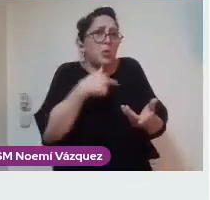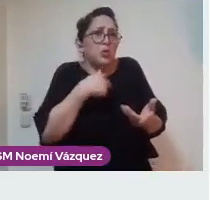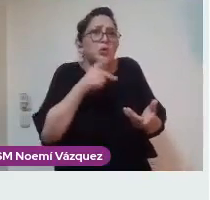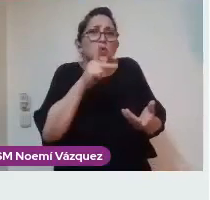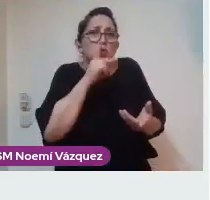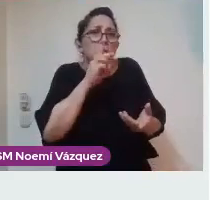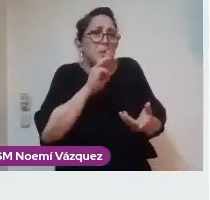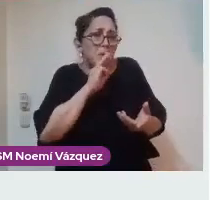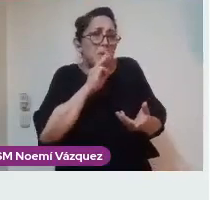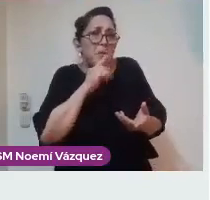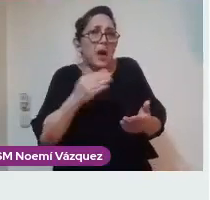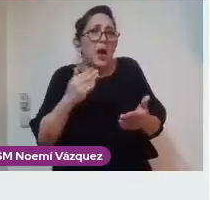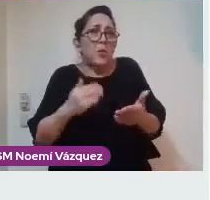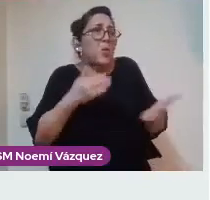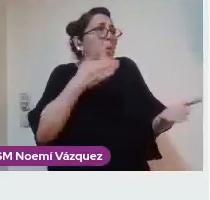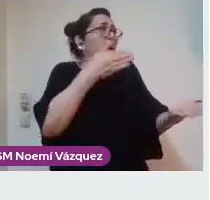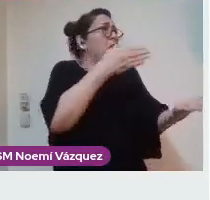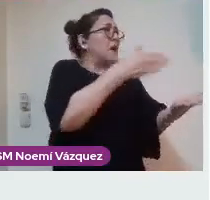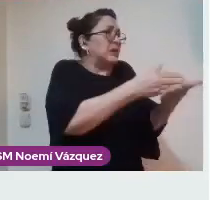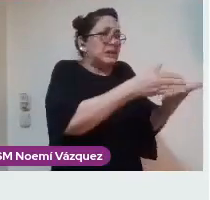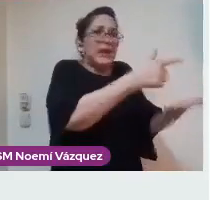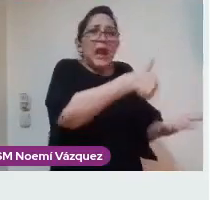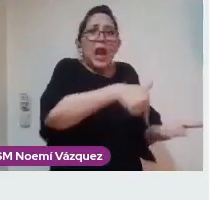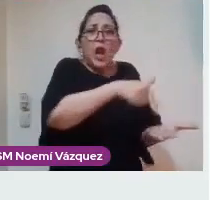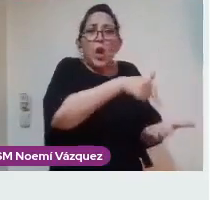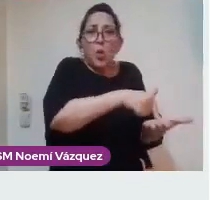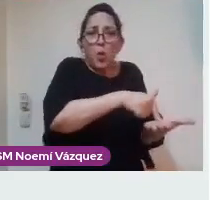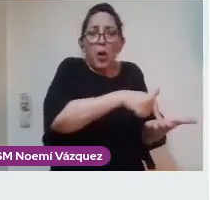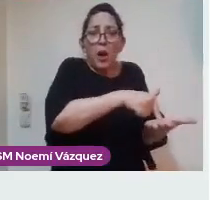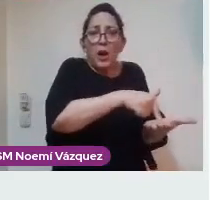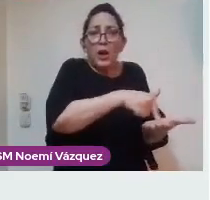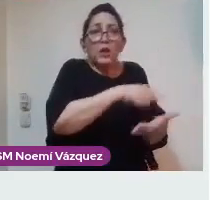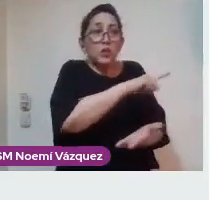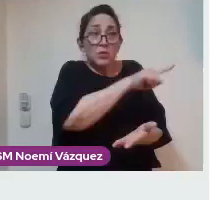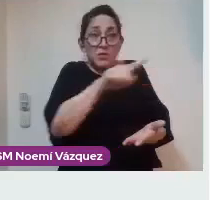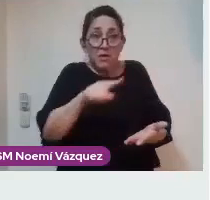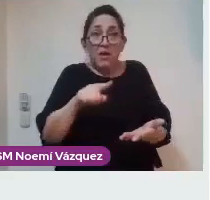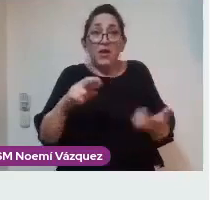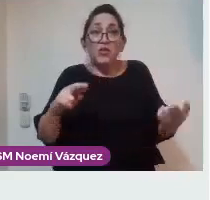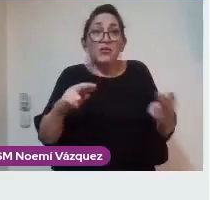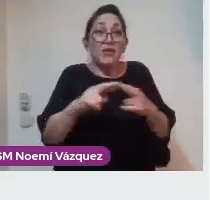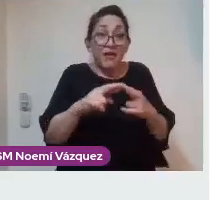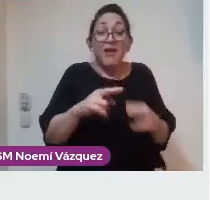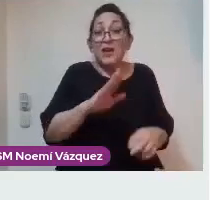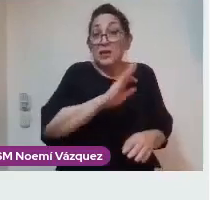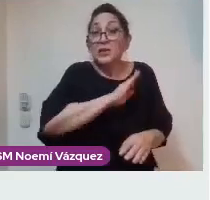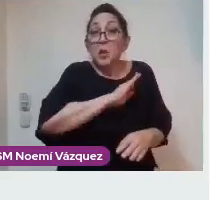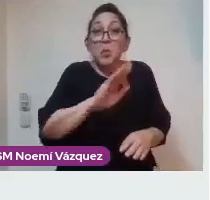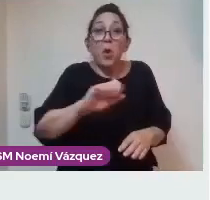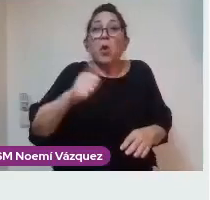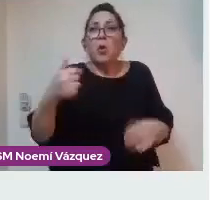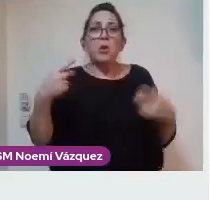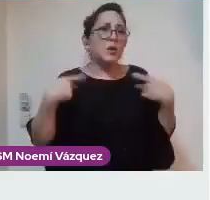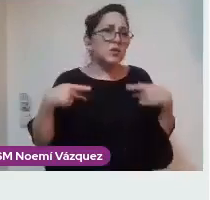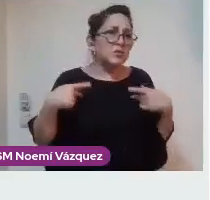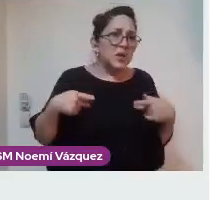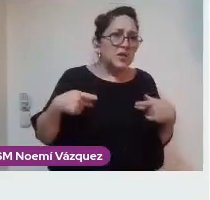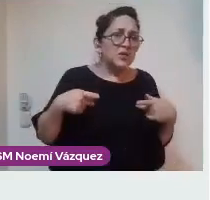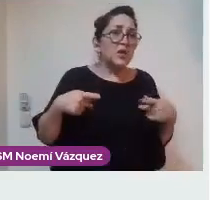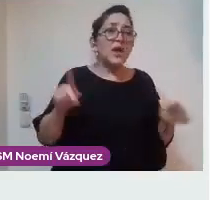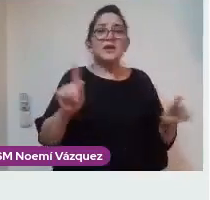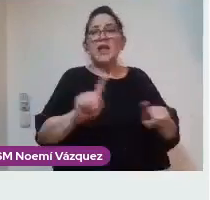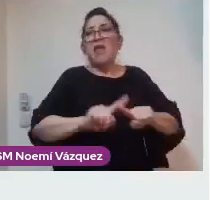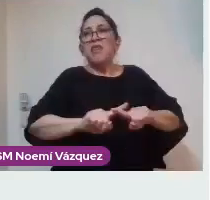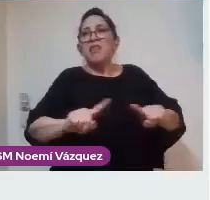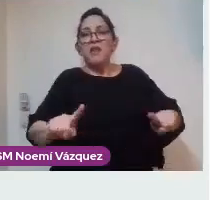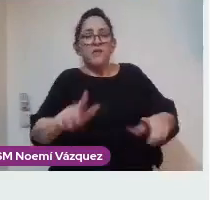las chicas se relacionan con otras personas en contextos distintos a los que regularmente los